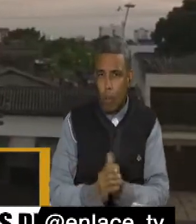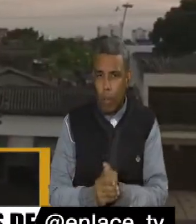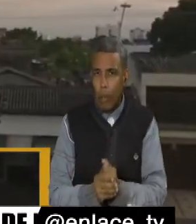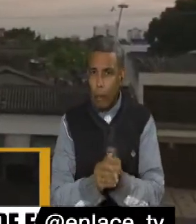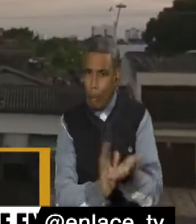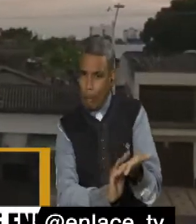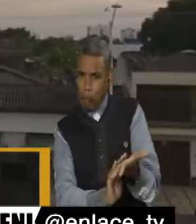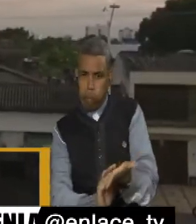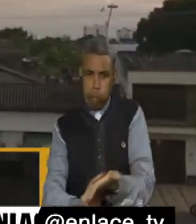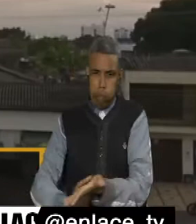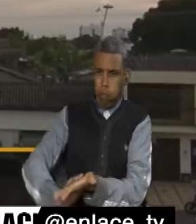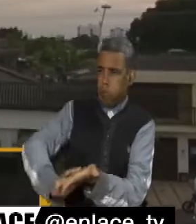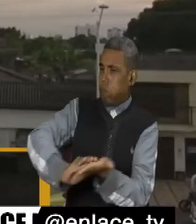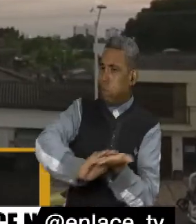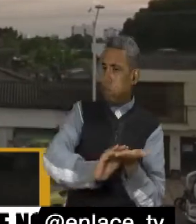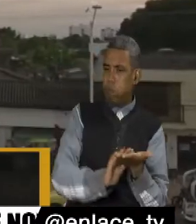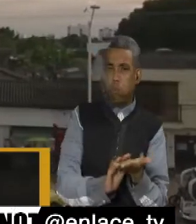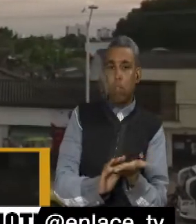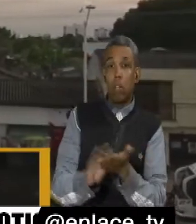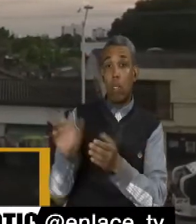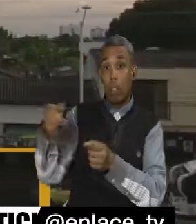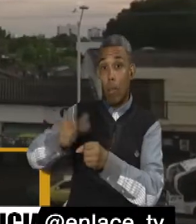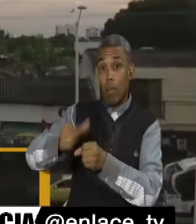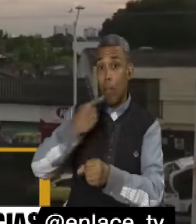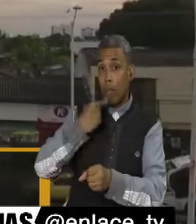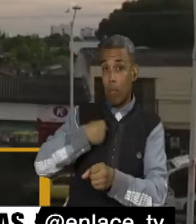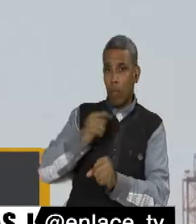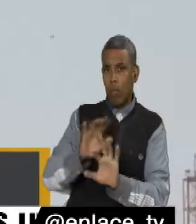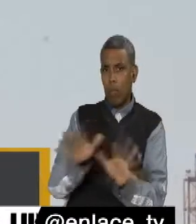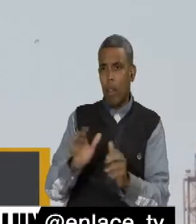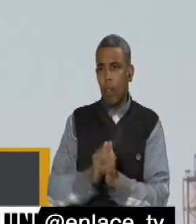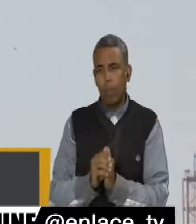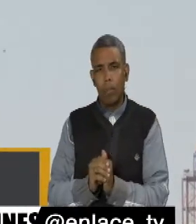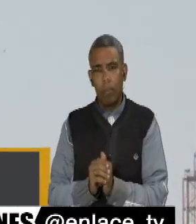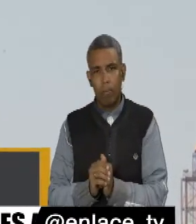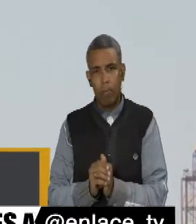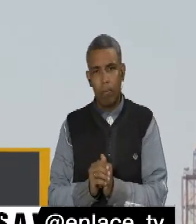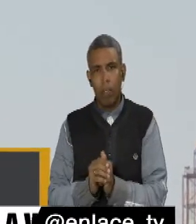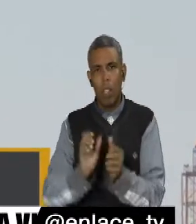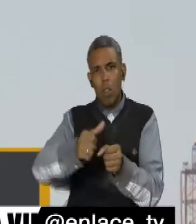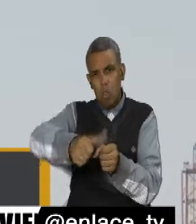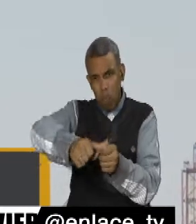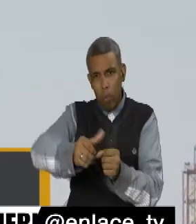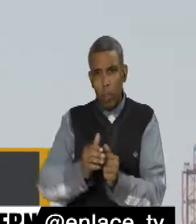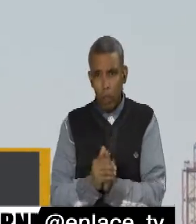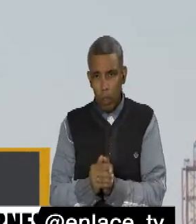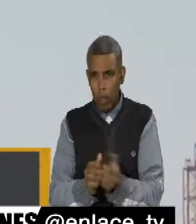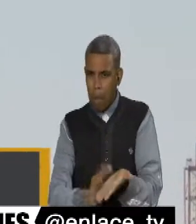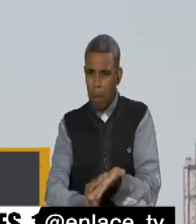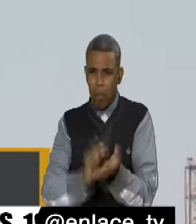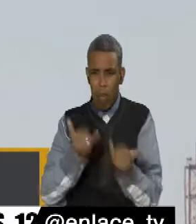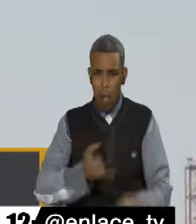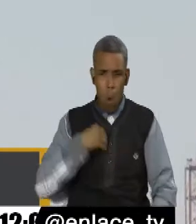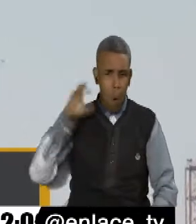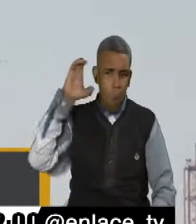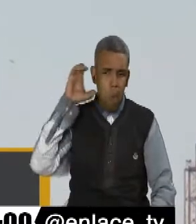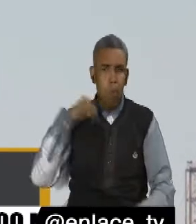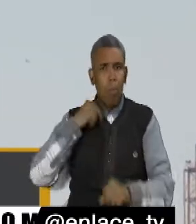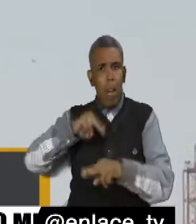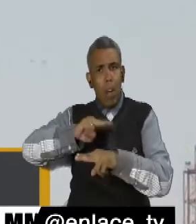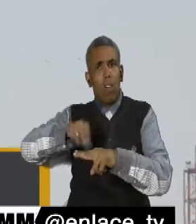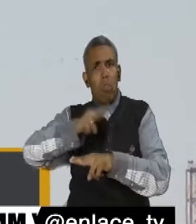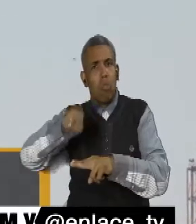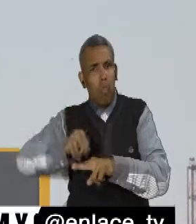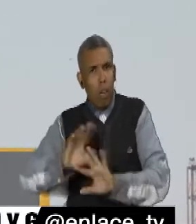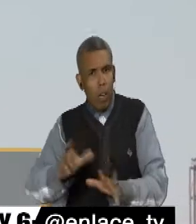atender la emergencia registrada en una planta de craqueo catalítico. Según Ecopetrol, las unidades de la refinería operan normalmente, aunque del impacto ambiental